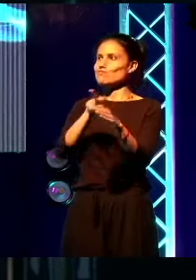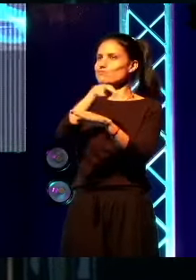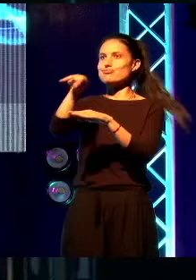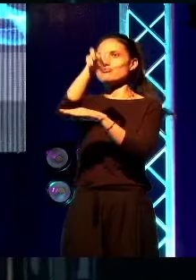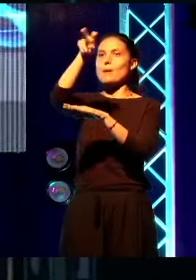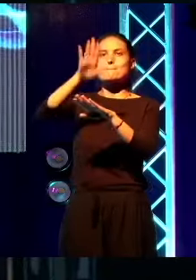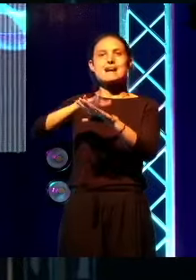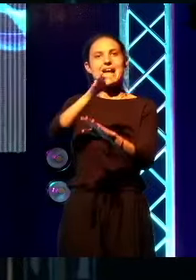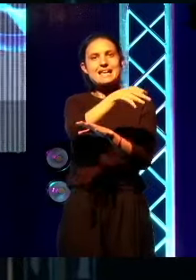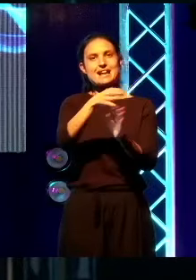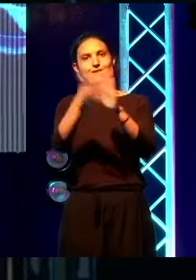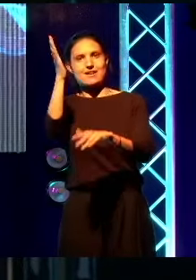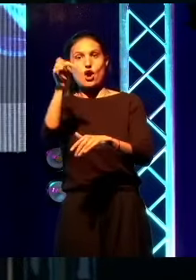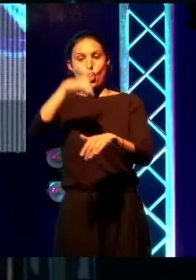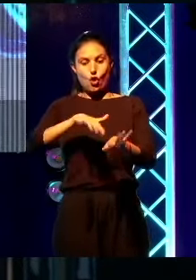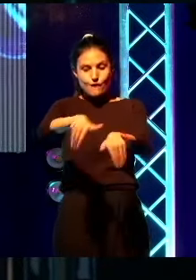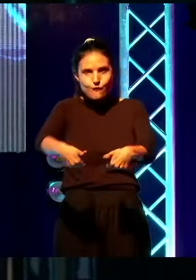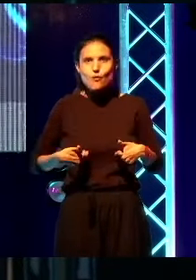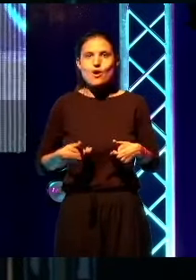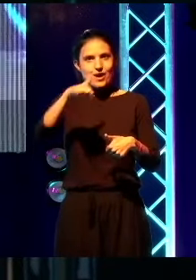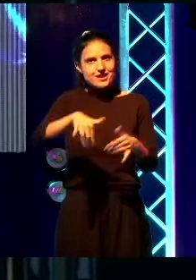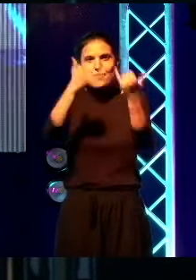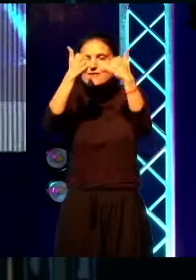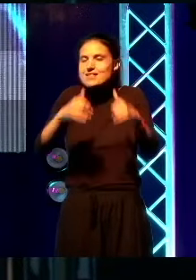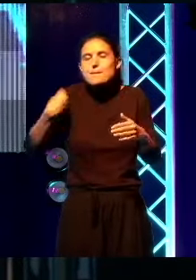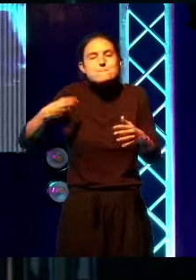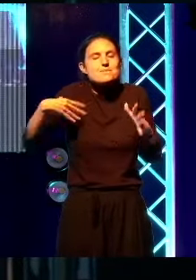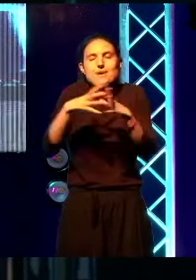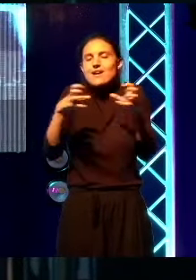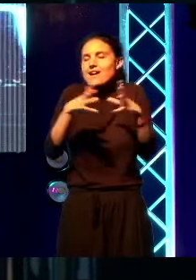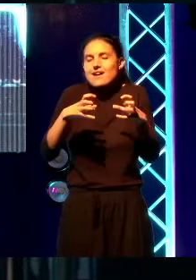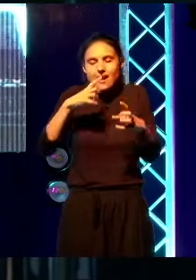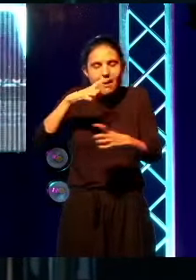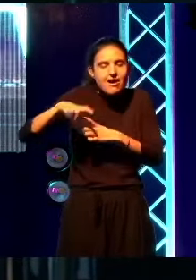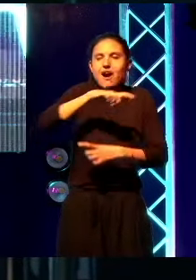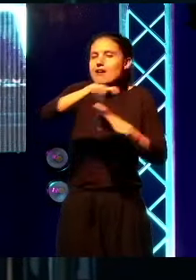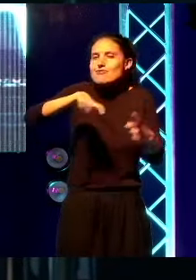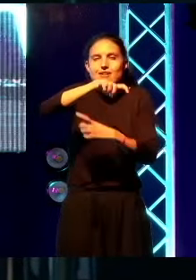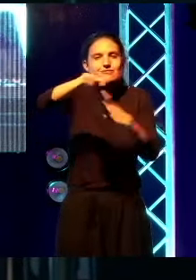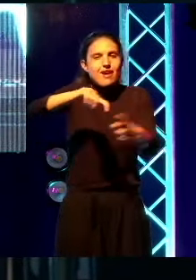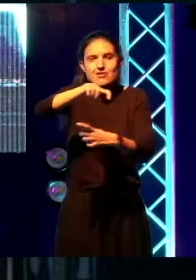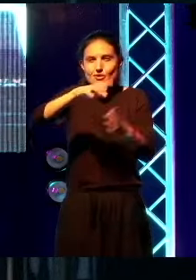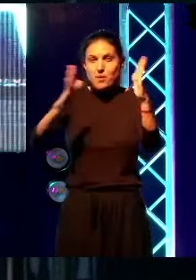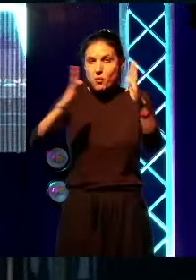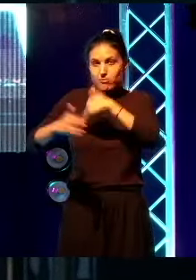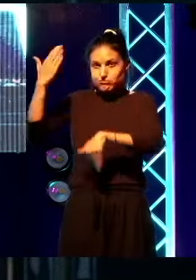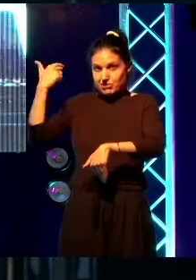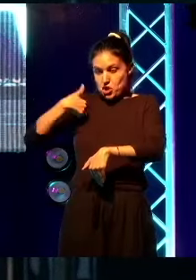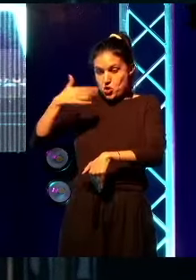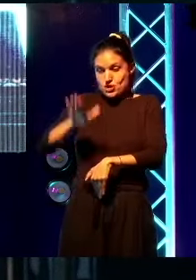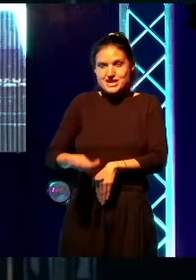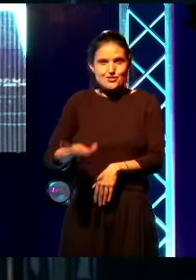vuelto a las fiestas de mi pueblo con las mismas ganas que tenía cada año cuando era un niño. Con las ganas de oír